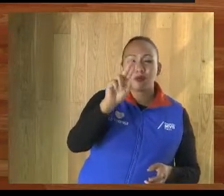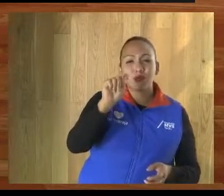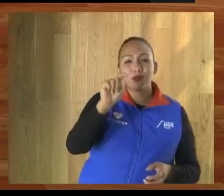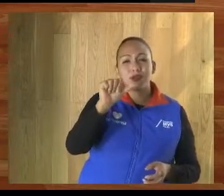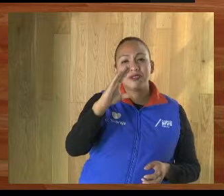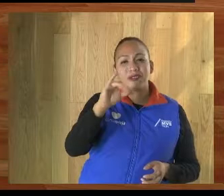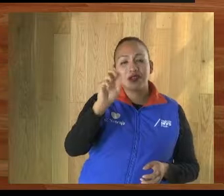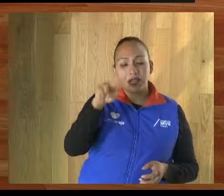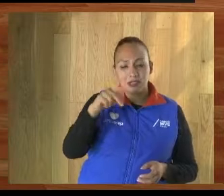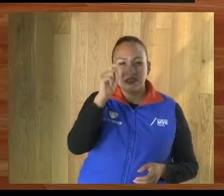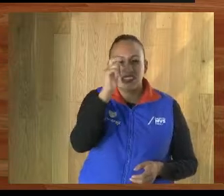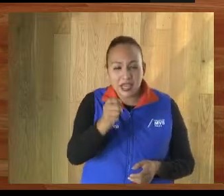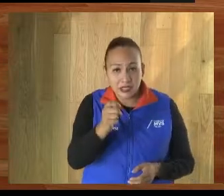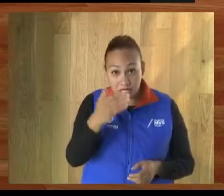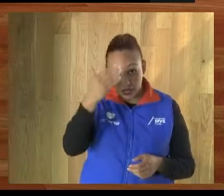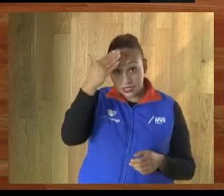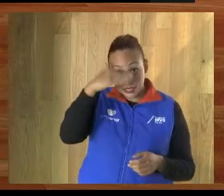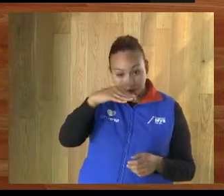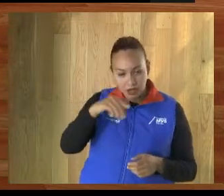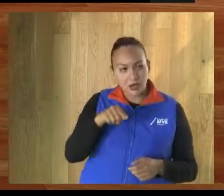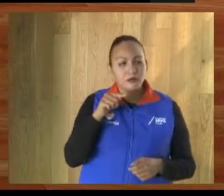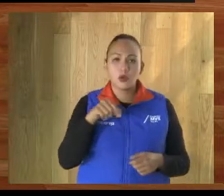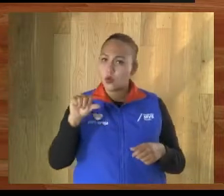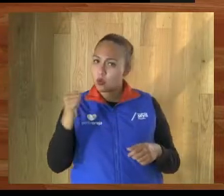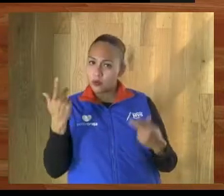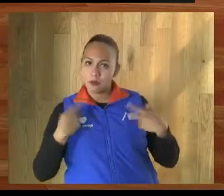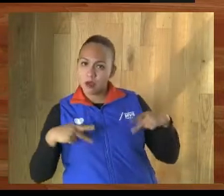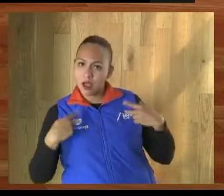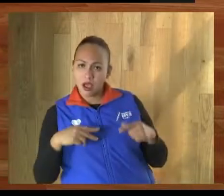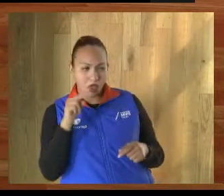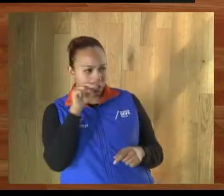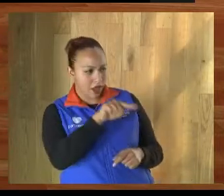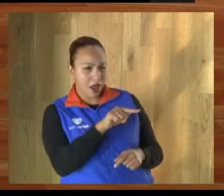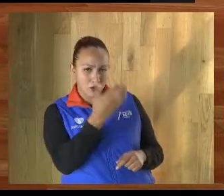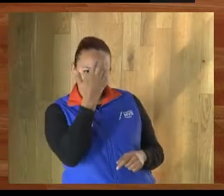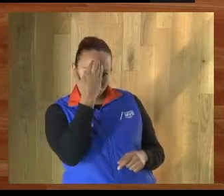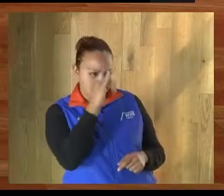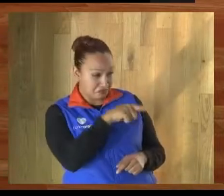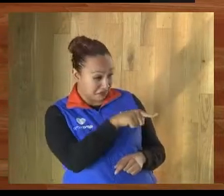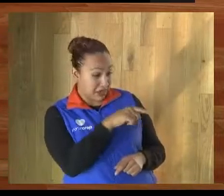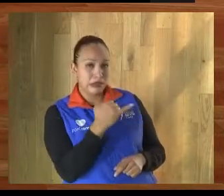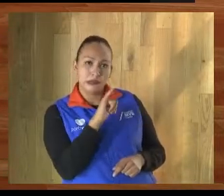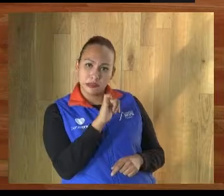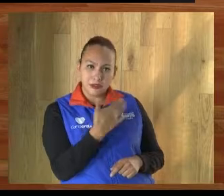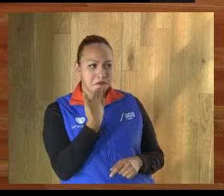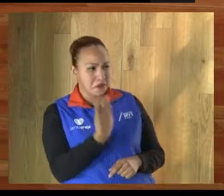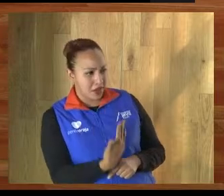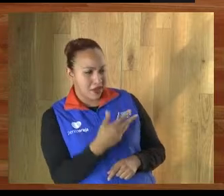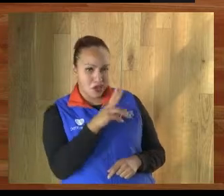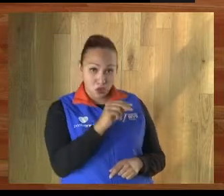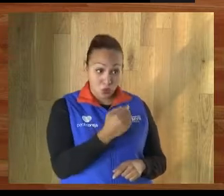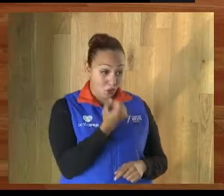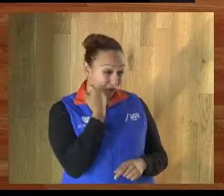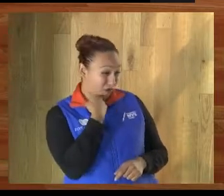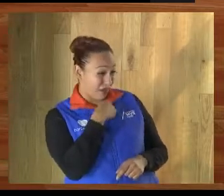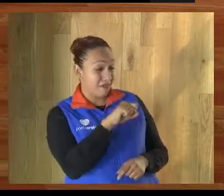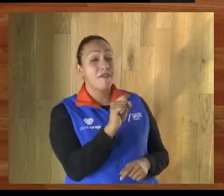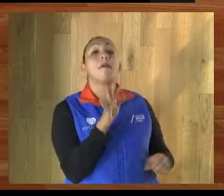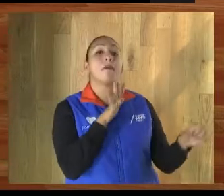los demás, cómo nos perciben los demás. Es algo que nos preocupa históricamente desde